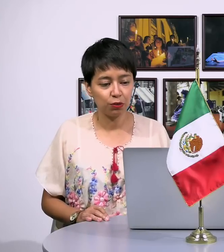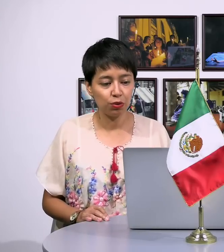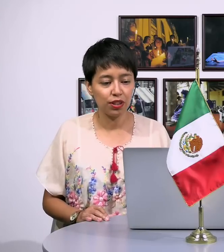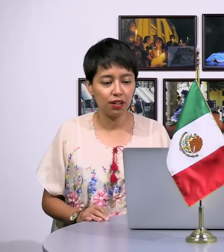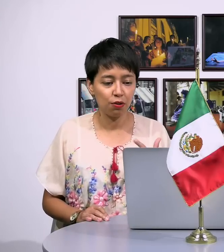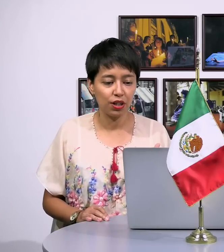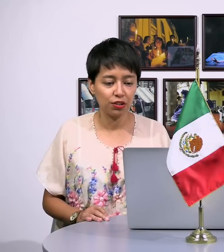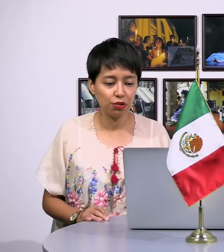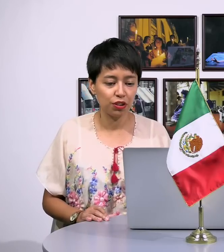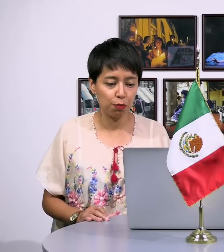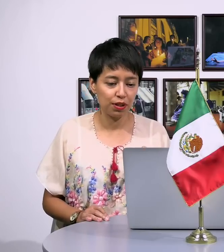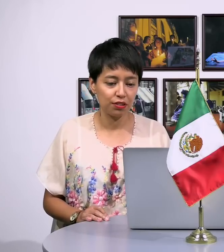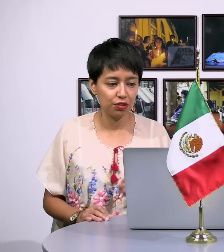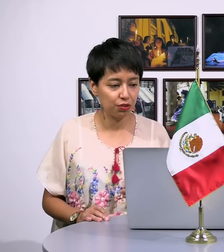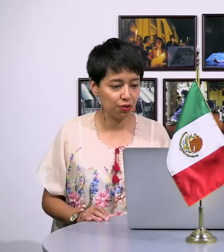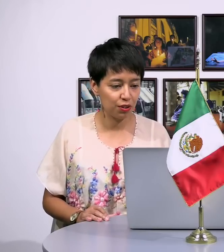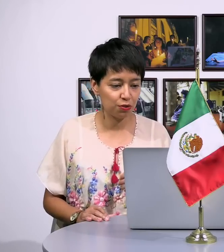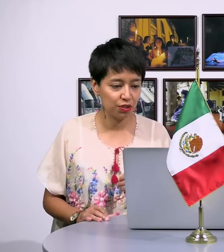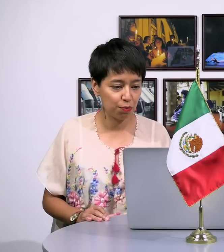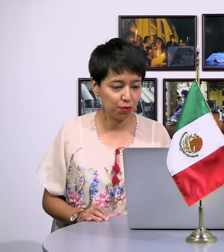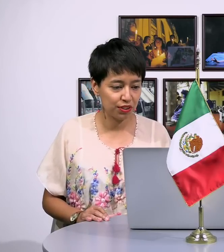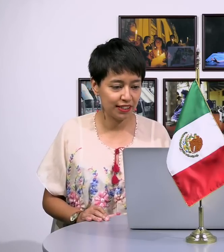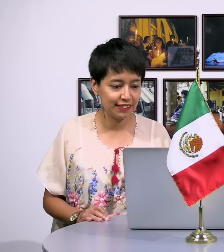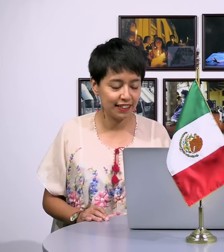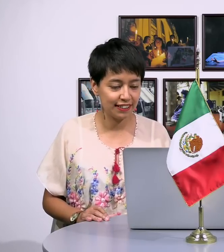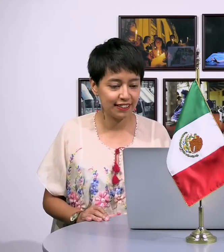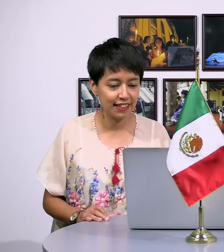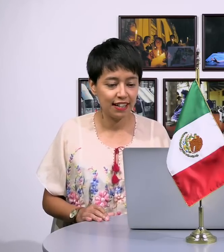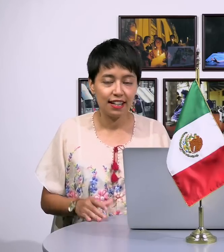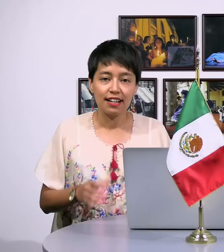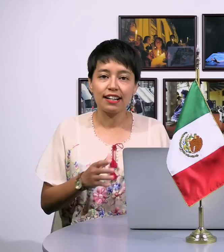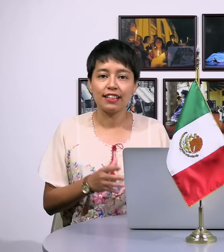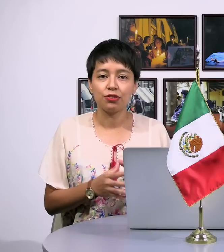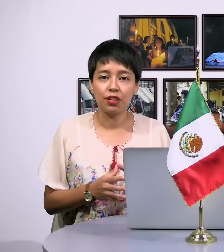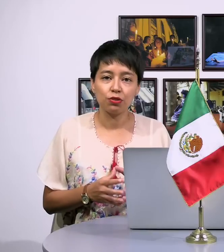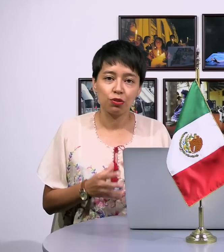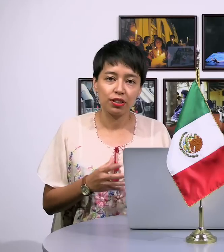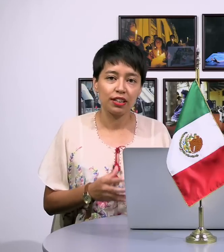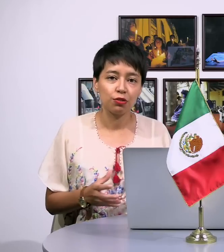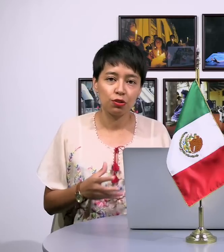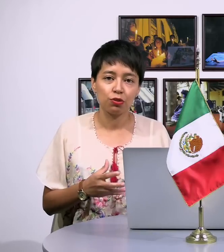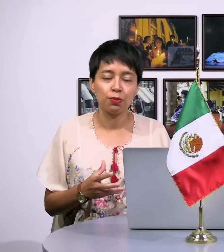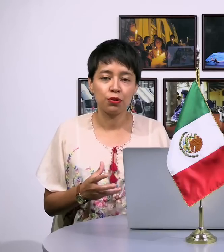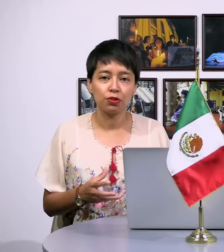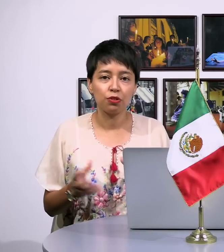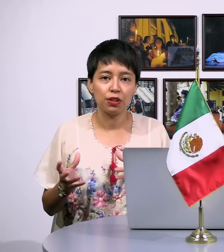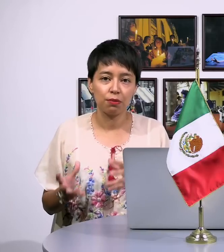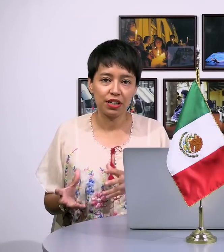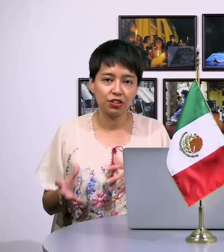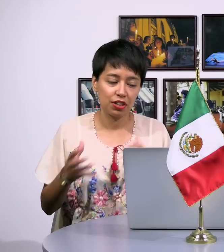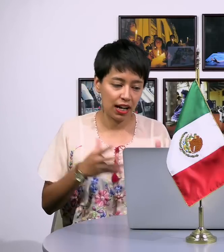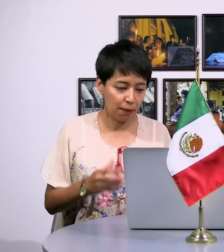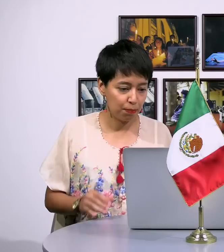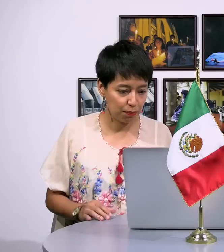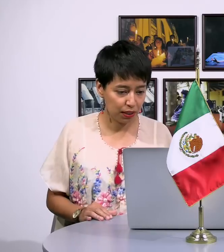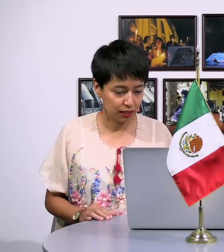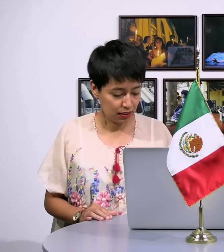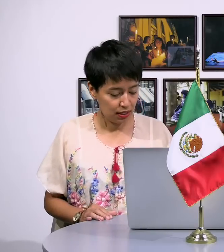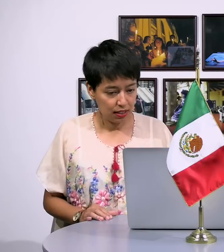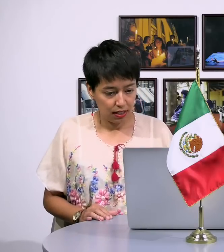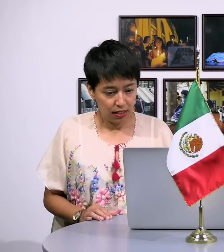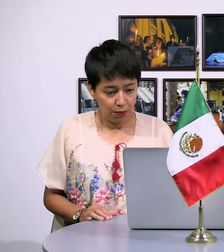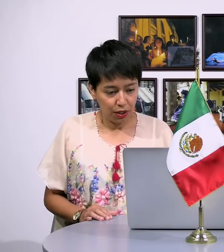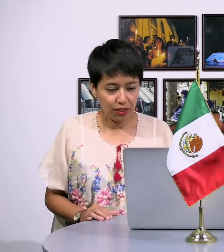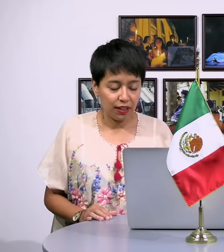asociación delictuosa, cohecho y operaciones con recursos de procedencia ilícita relacionados con el caso de los sobornos de Odebrecht a